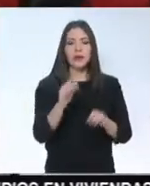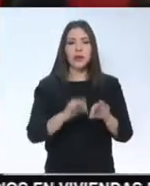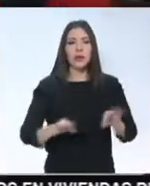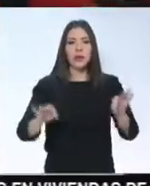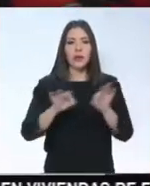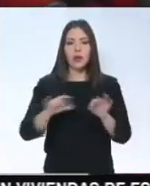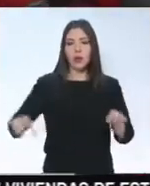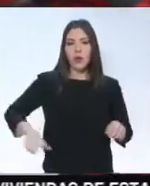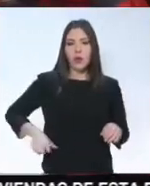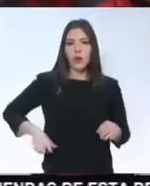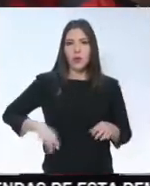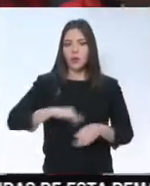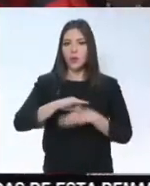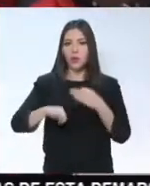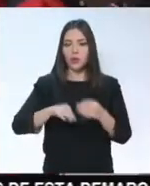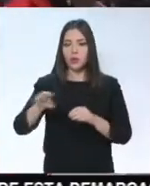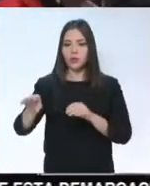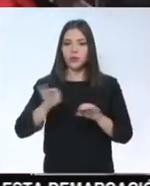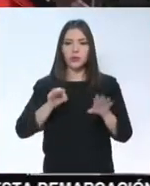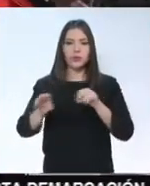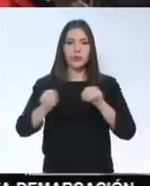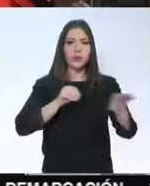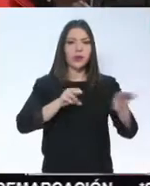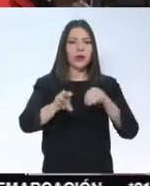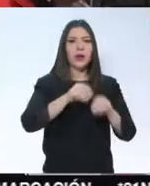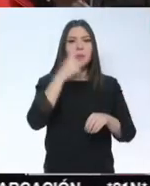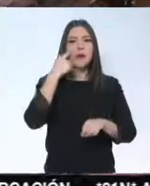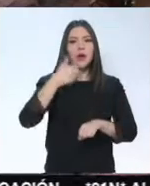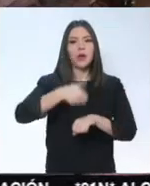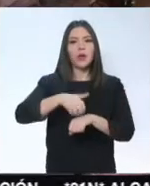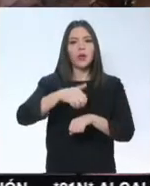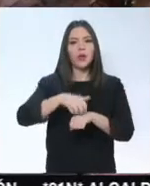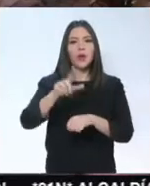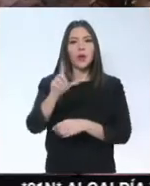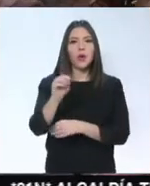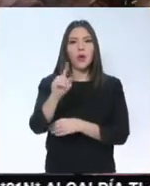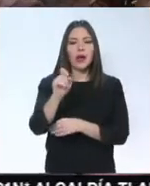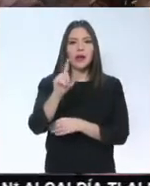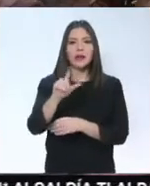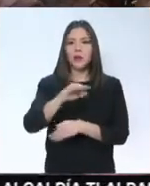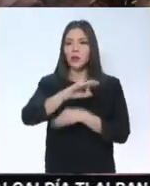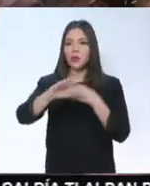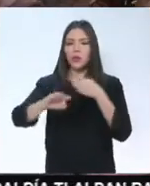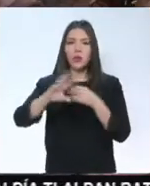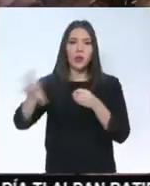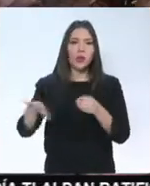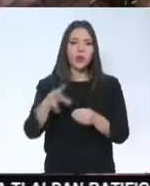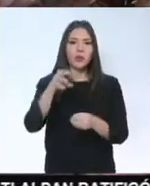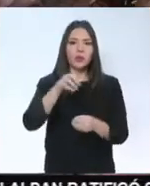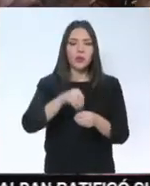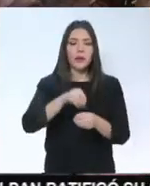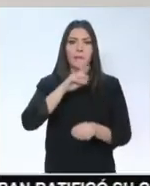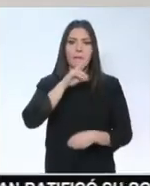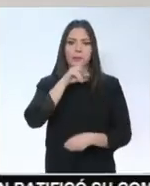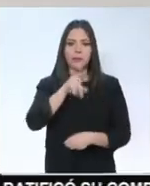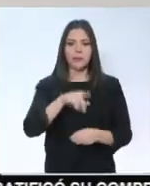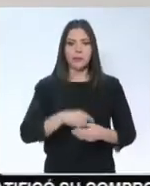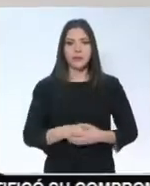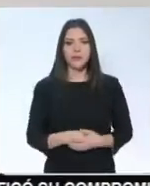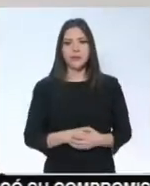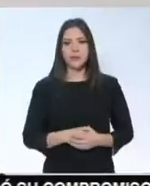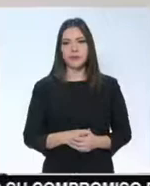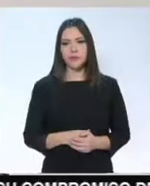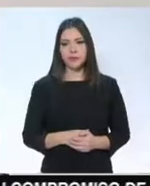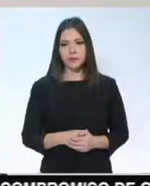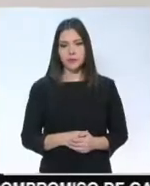juntar todos esos números en Locatel. Jorge Luis, y también se habla de que lo que queremos o lo